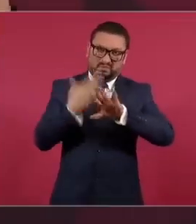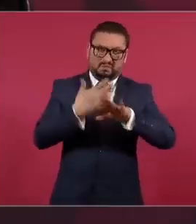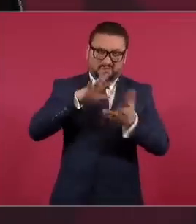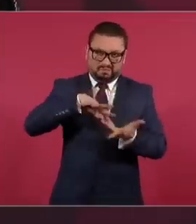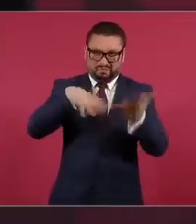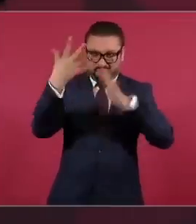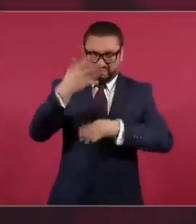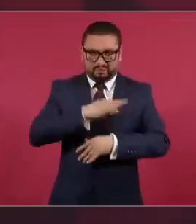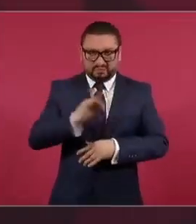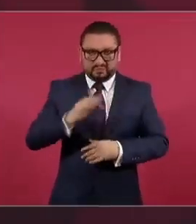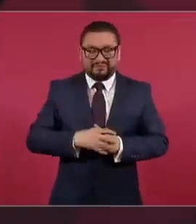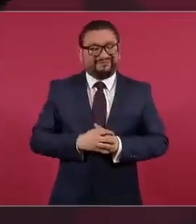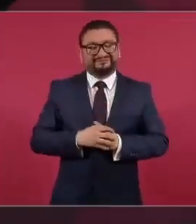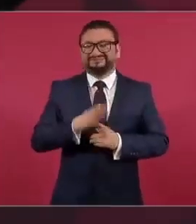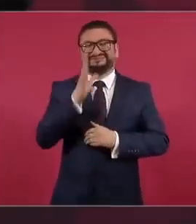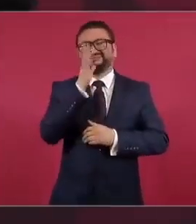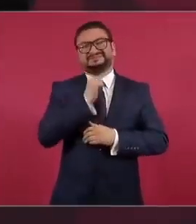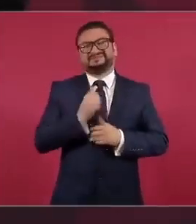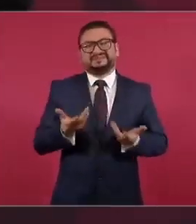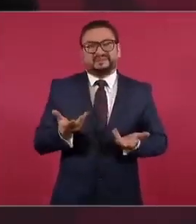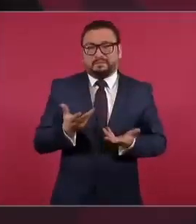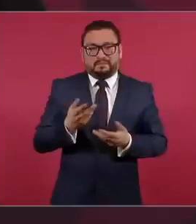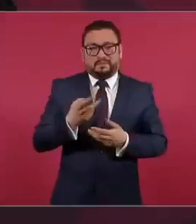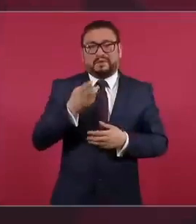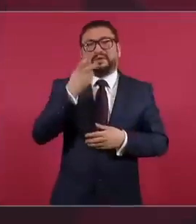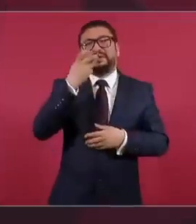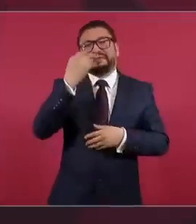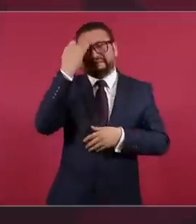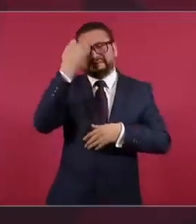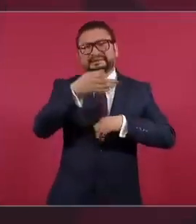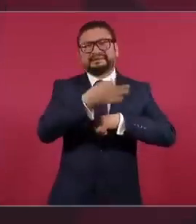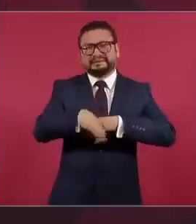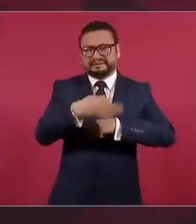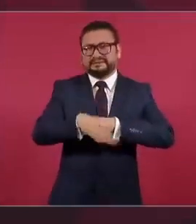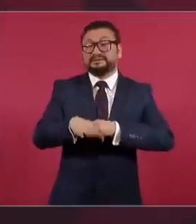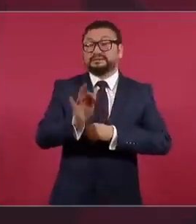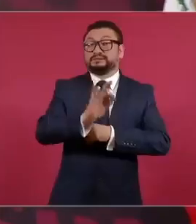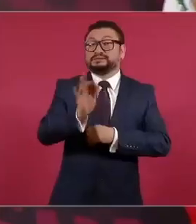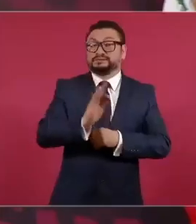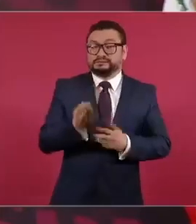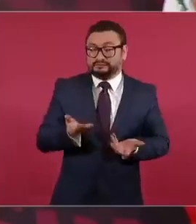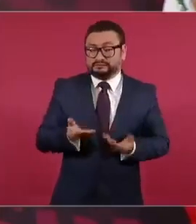Eso es un error, eso puede funcionar transitoriamente.